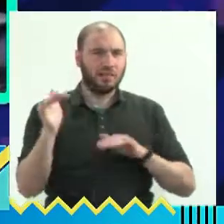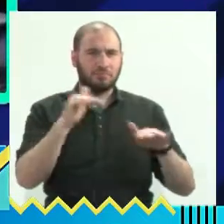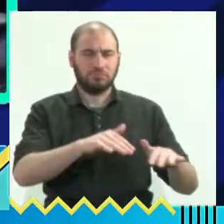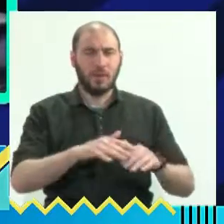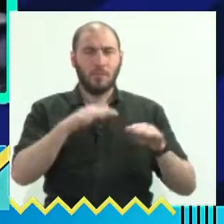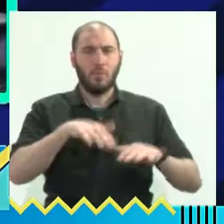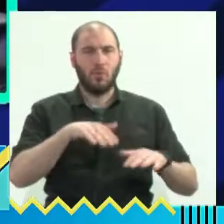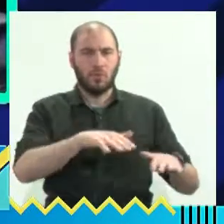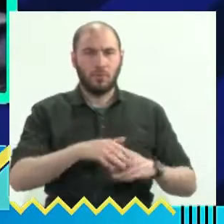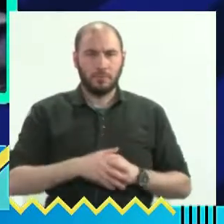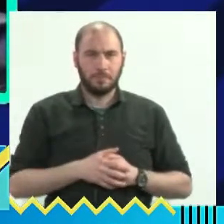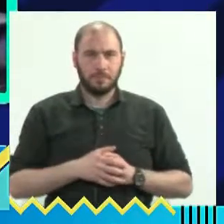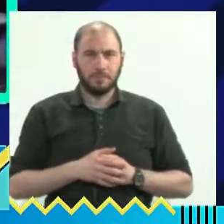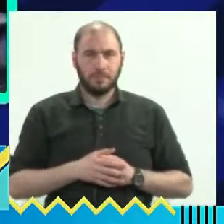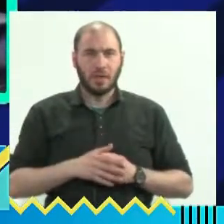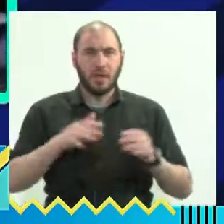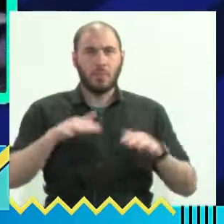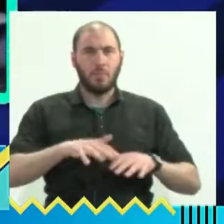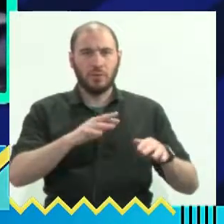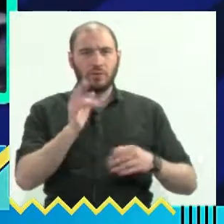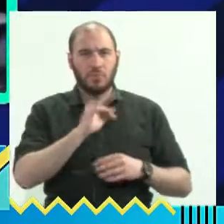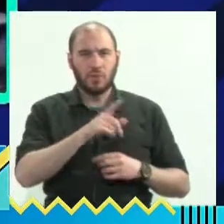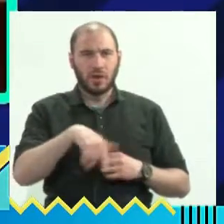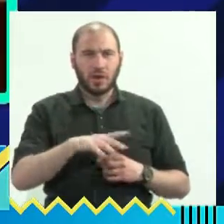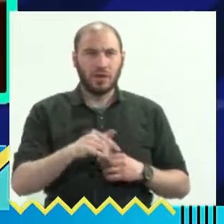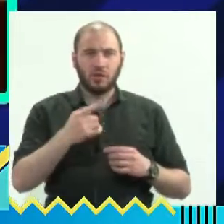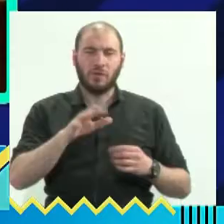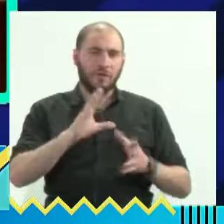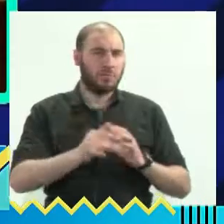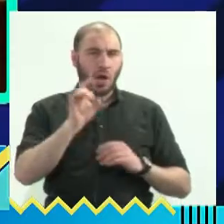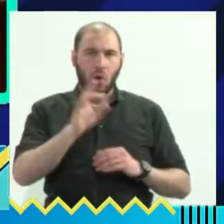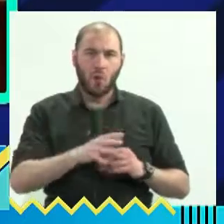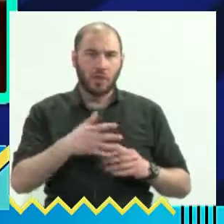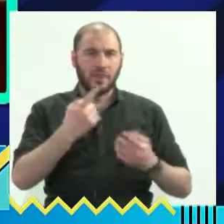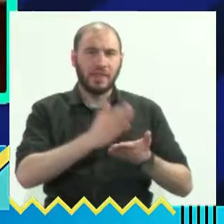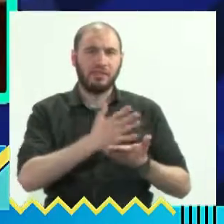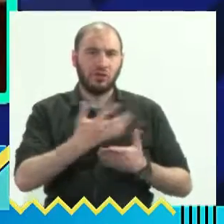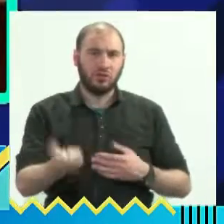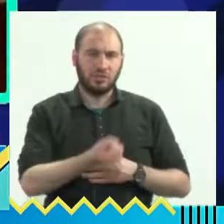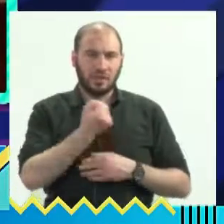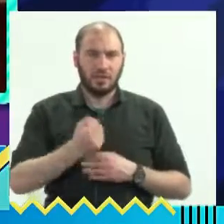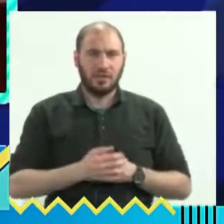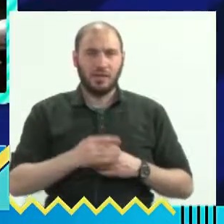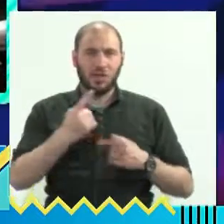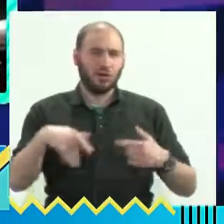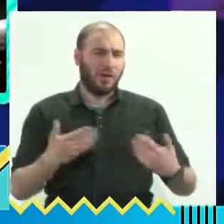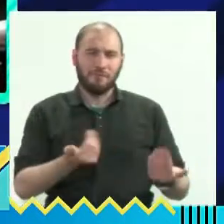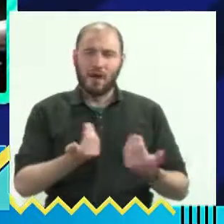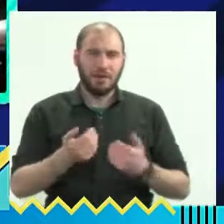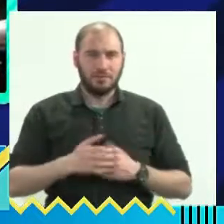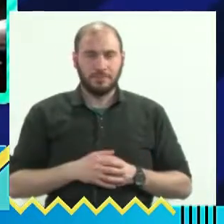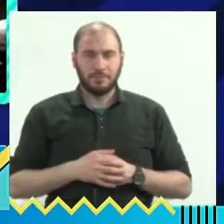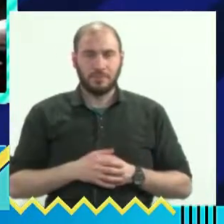a movilizarse. Y la movilización para las mujeres ha sido una de las únicas formas de conquistar nuestros derechos. Y quedan muchísimas cosas